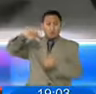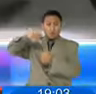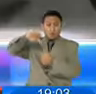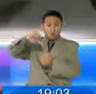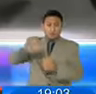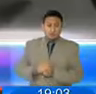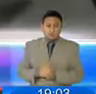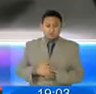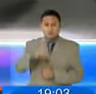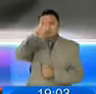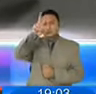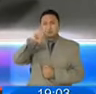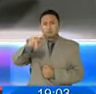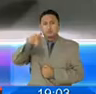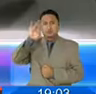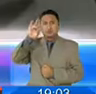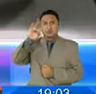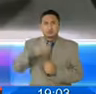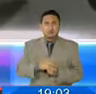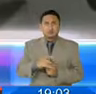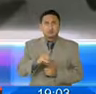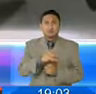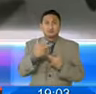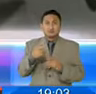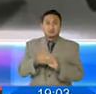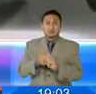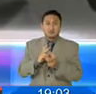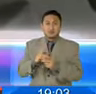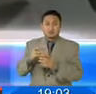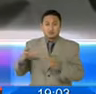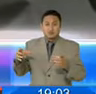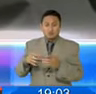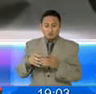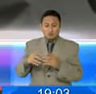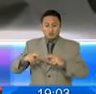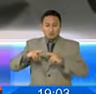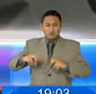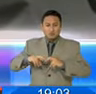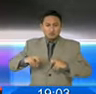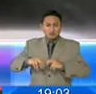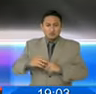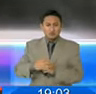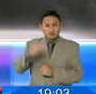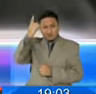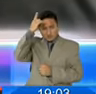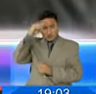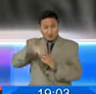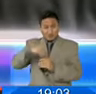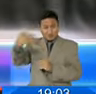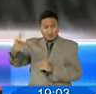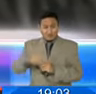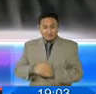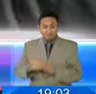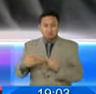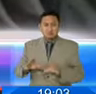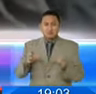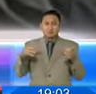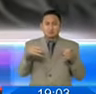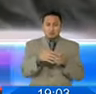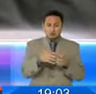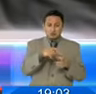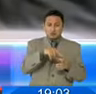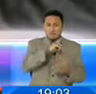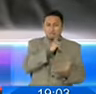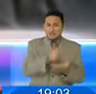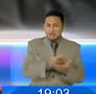2007 el sacerdote retirado presidió la comisión especial de investigación de la deuda externa además formó parte de la comisión de la